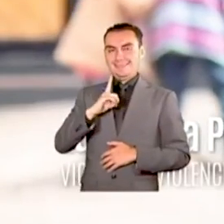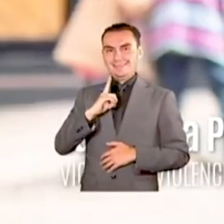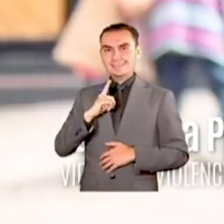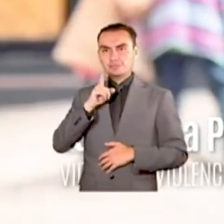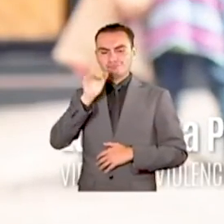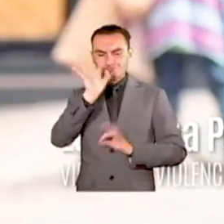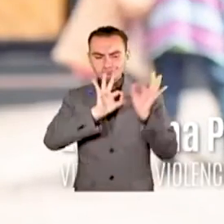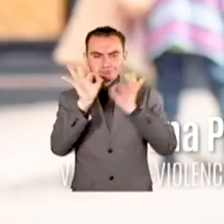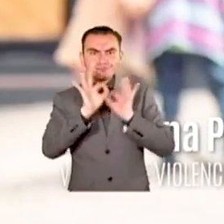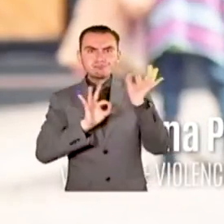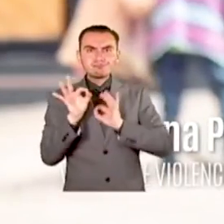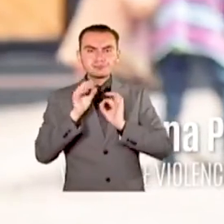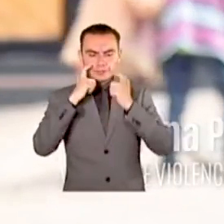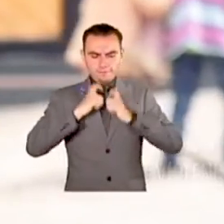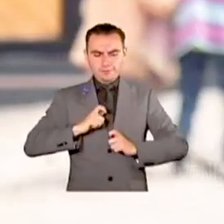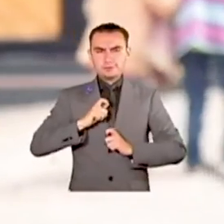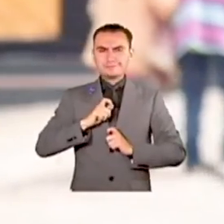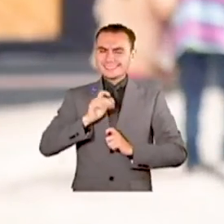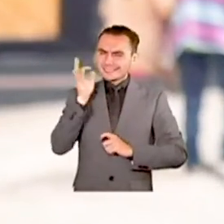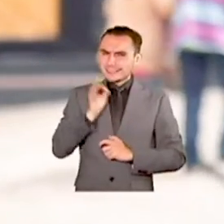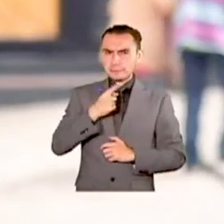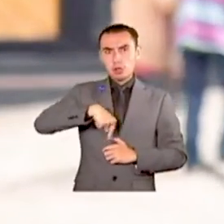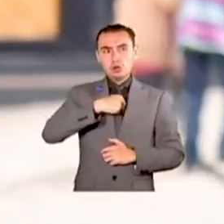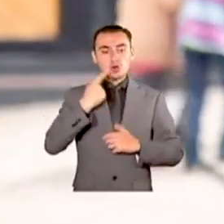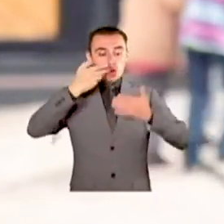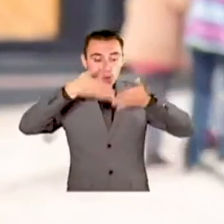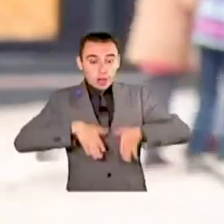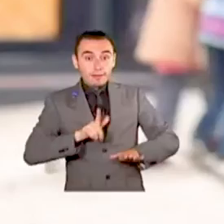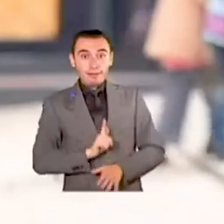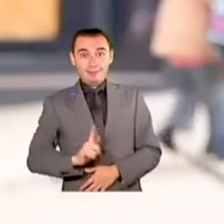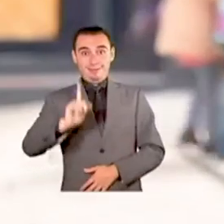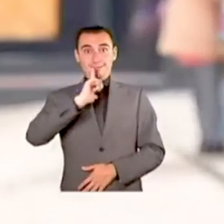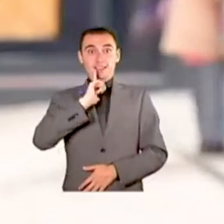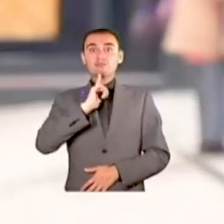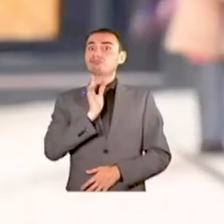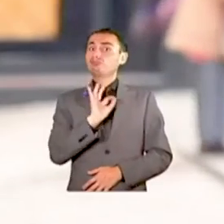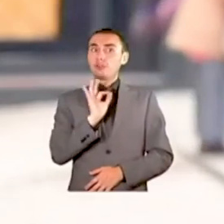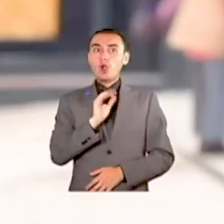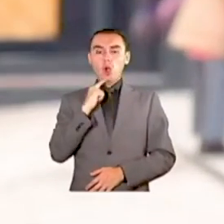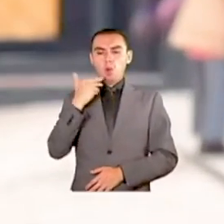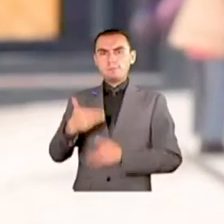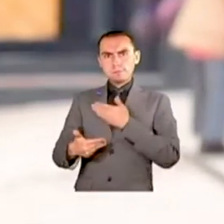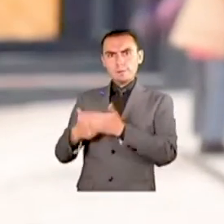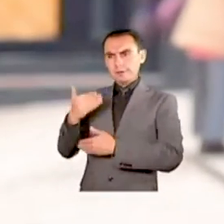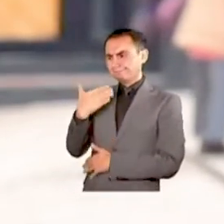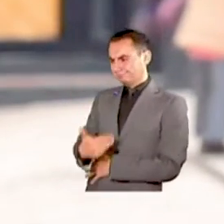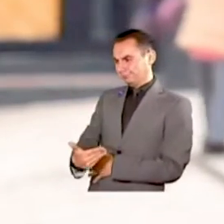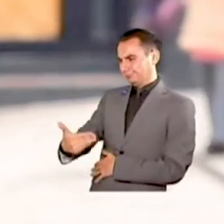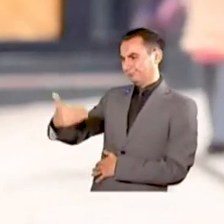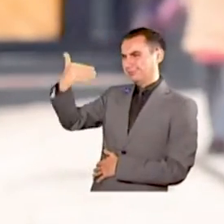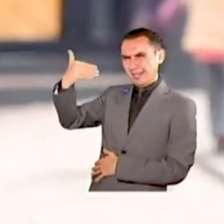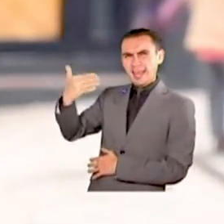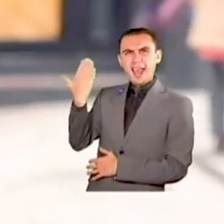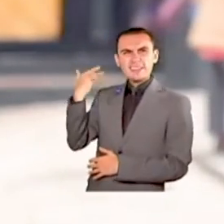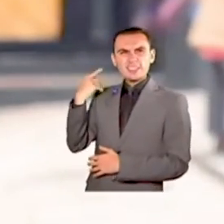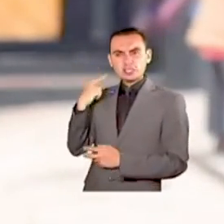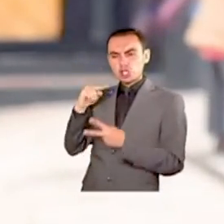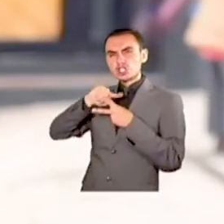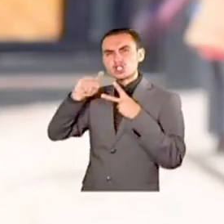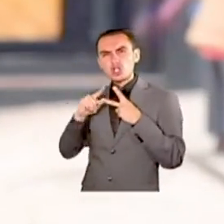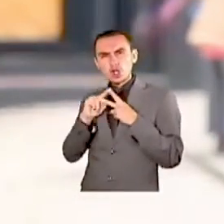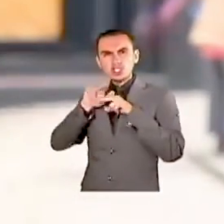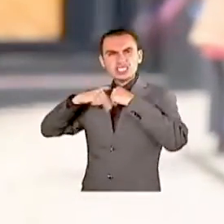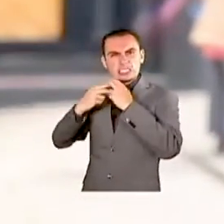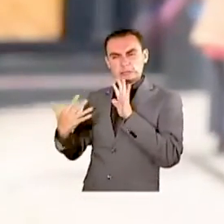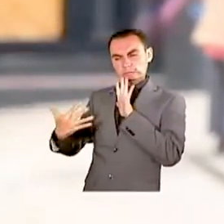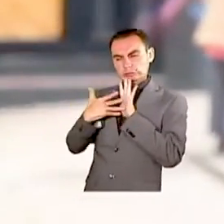derechos humanos que siempre ha dicho que no nació siendo una líder, sino que se hizo líder a través de dos hechos de violencia sexual que tuve